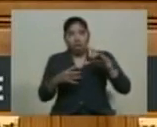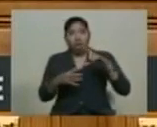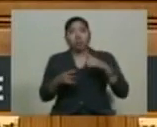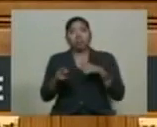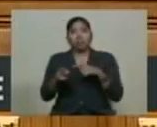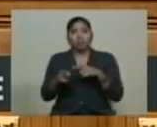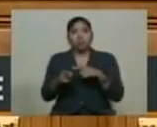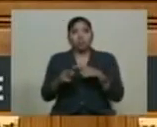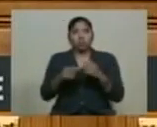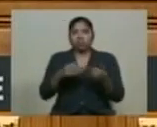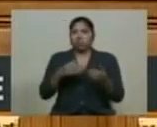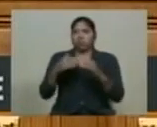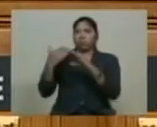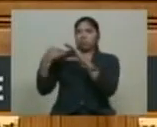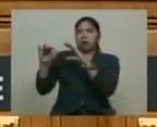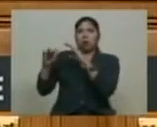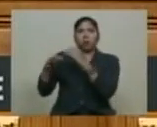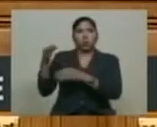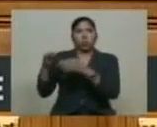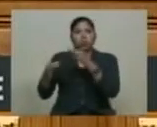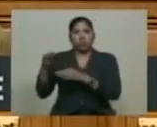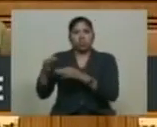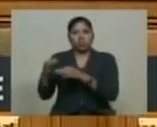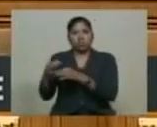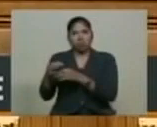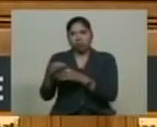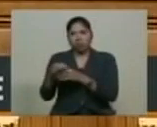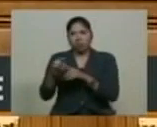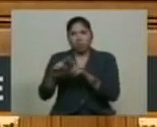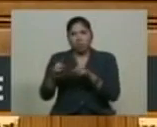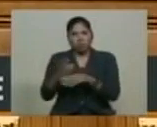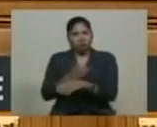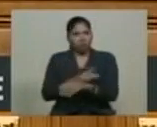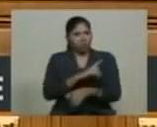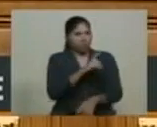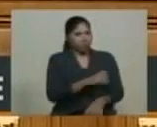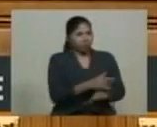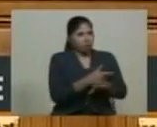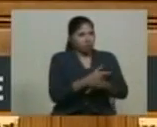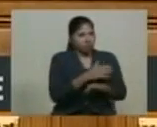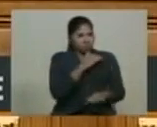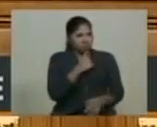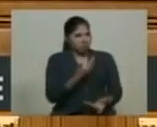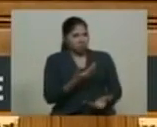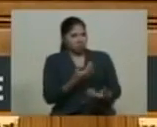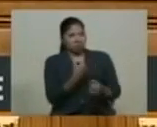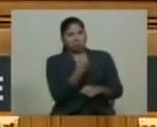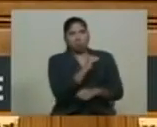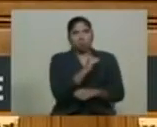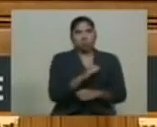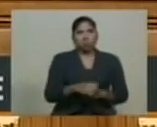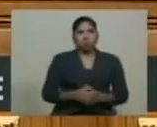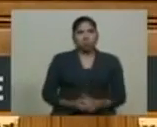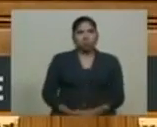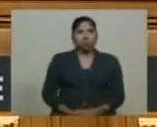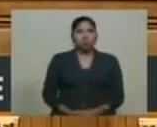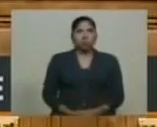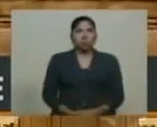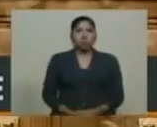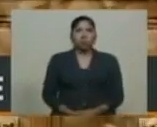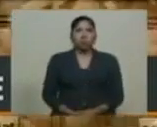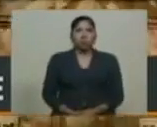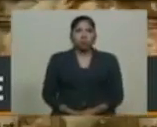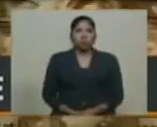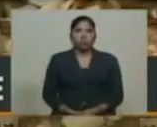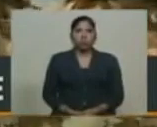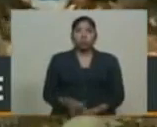sin consultar nuestro gobierno. Y para completar lo que a veces parece un sainete, se le da jurisdicción